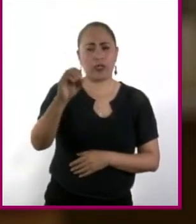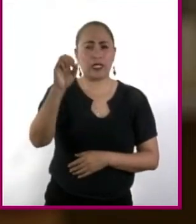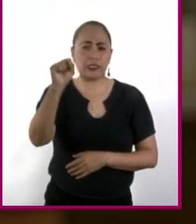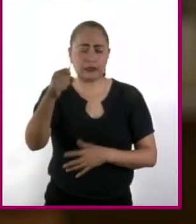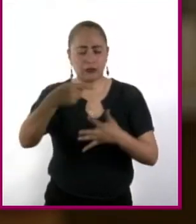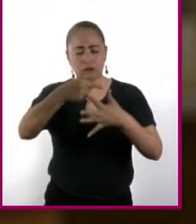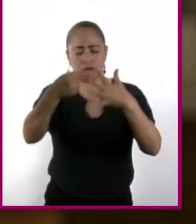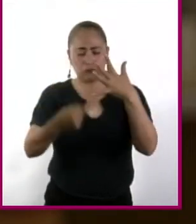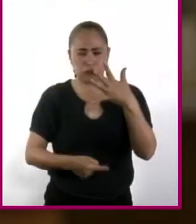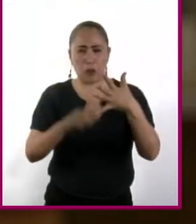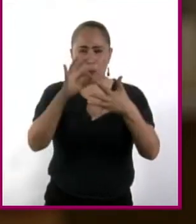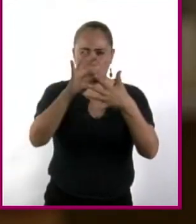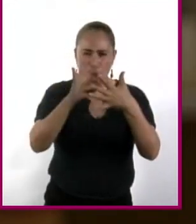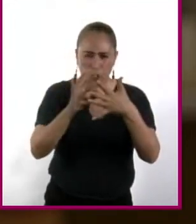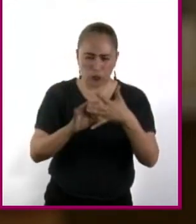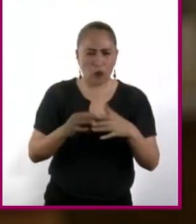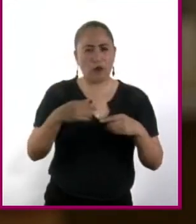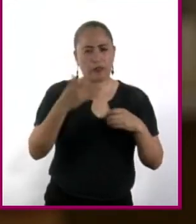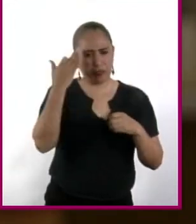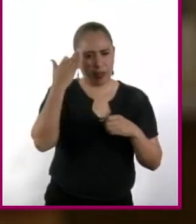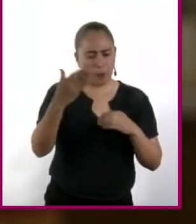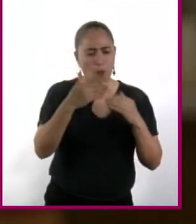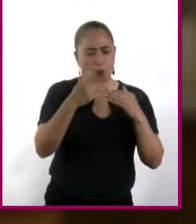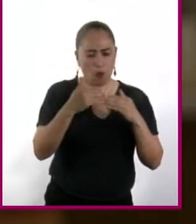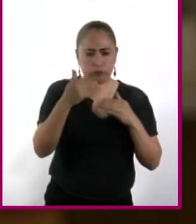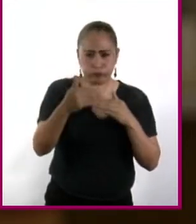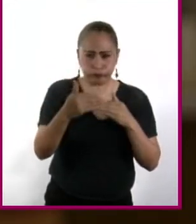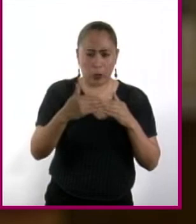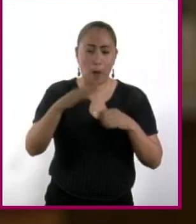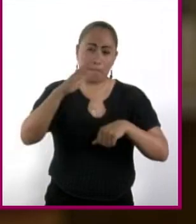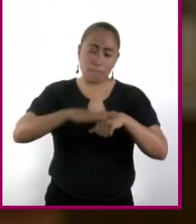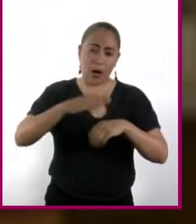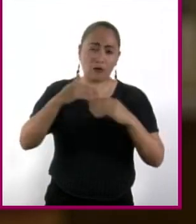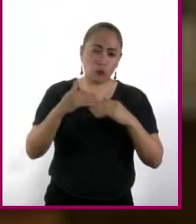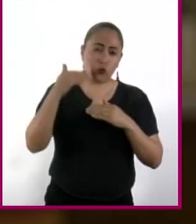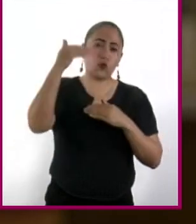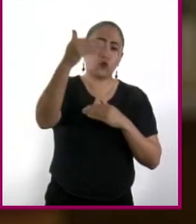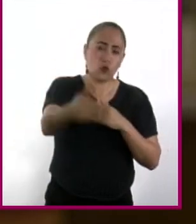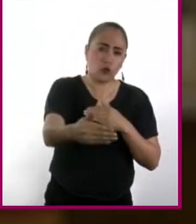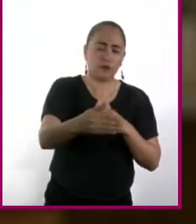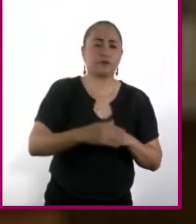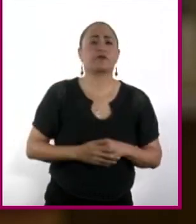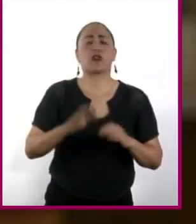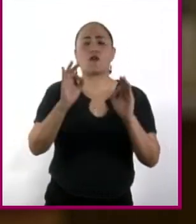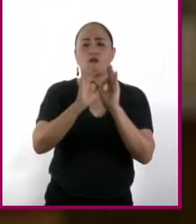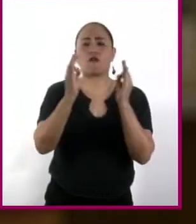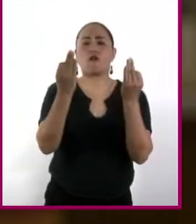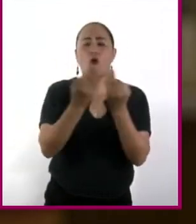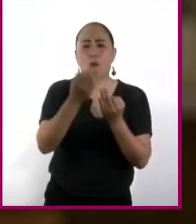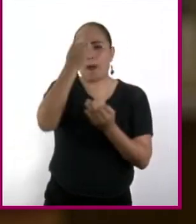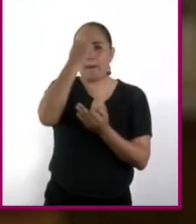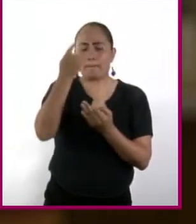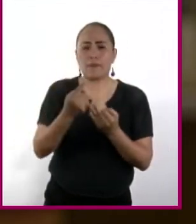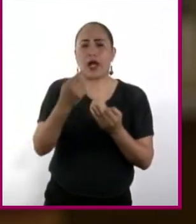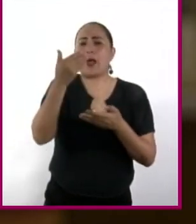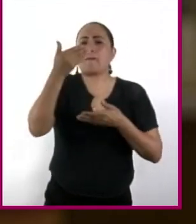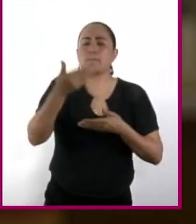un puente entre el corto y el largo plazo, como un instrumento que nos ayudará a llevar a cabo un